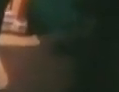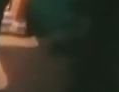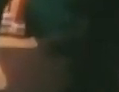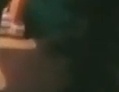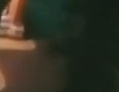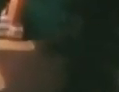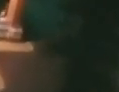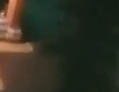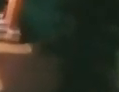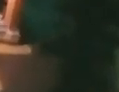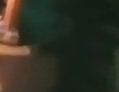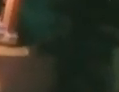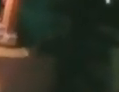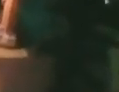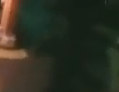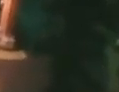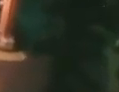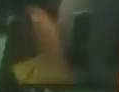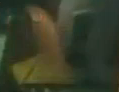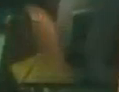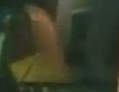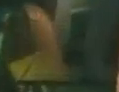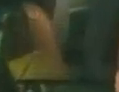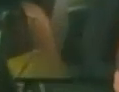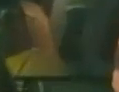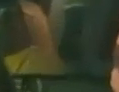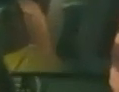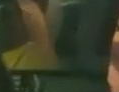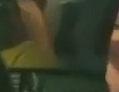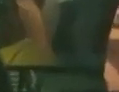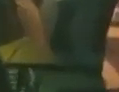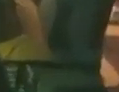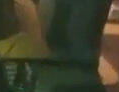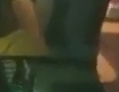podemos aportar a esta hora desde el Palacio de Miraflores y con ella retornamos el contacto.